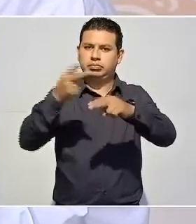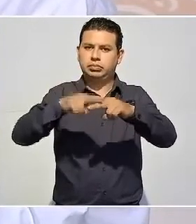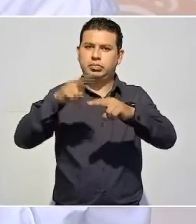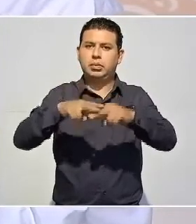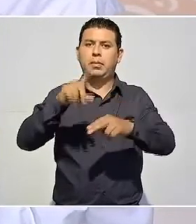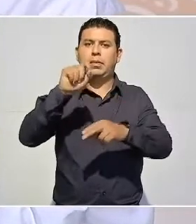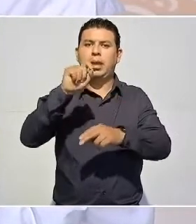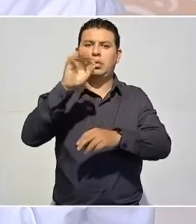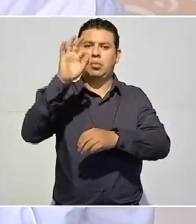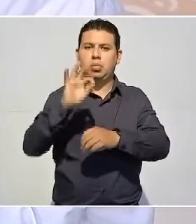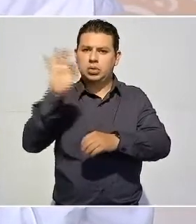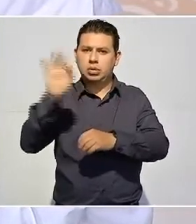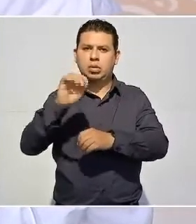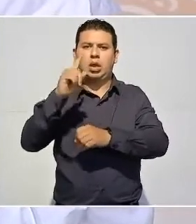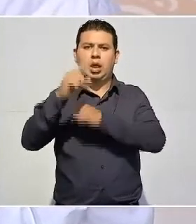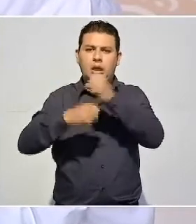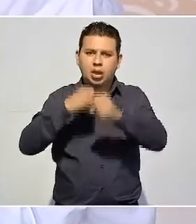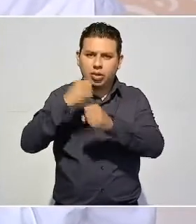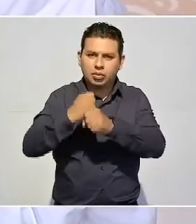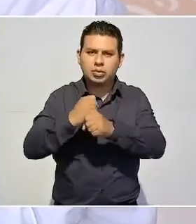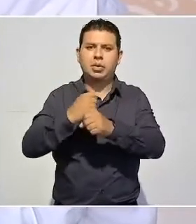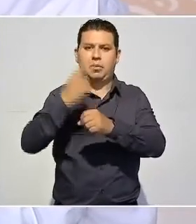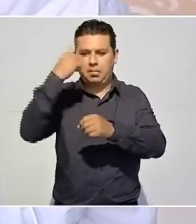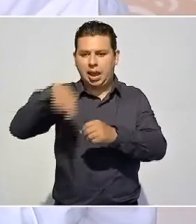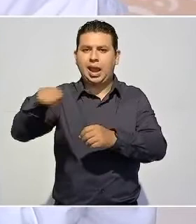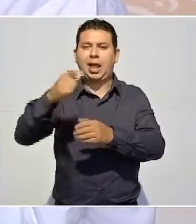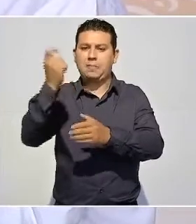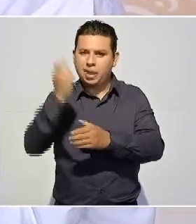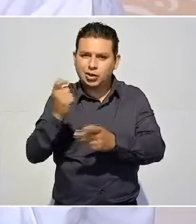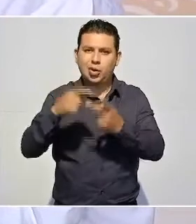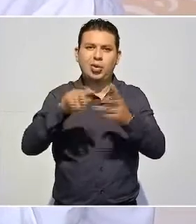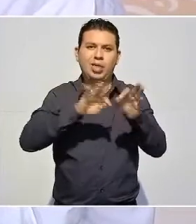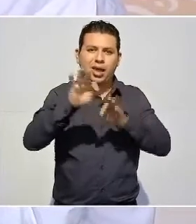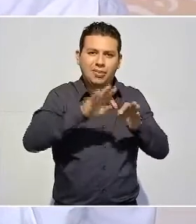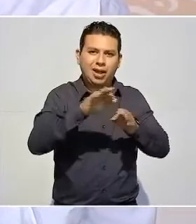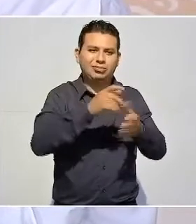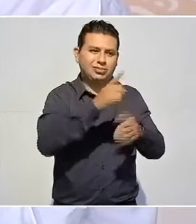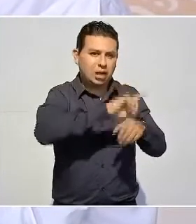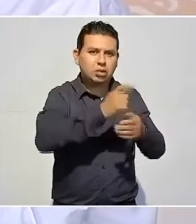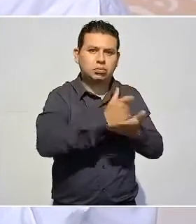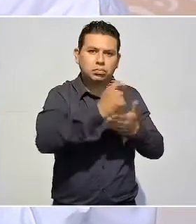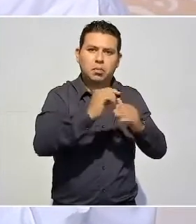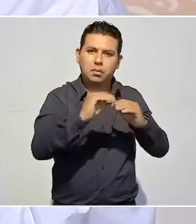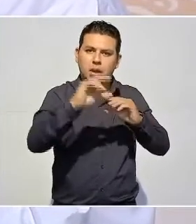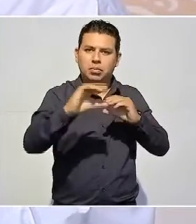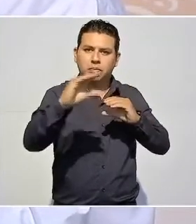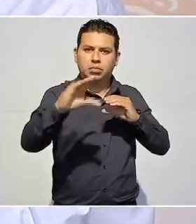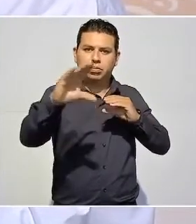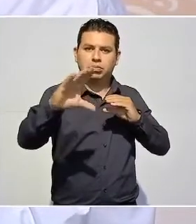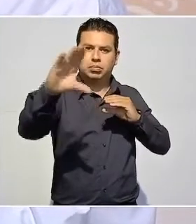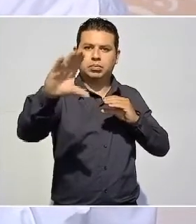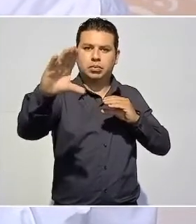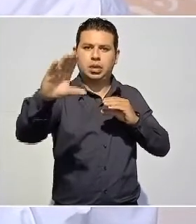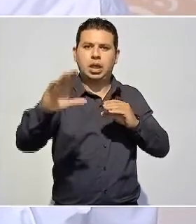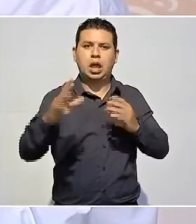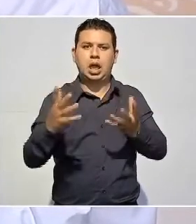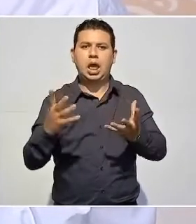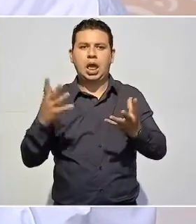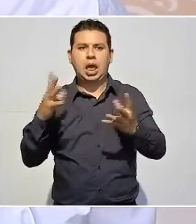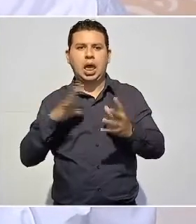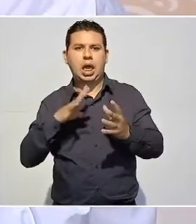20% anual, más inflación, hasta llegar a 6,000 pesos